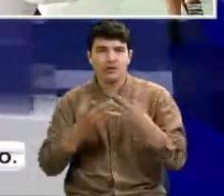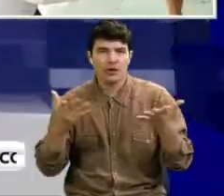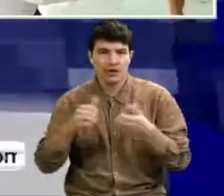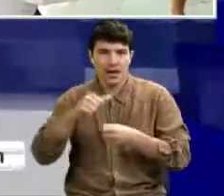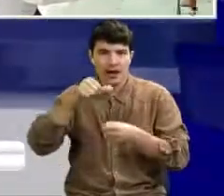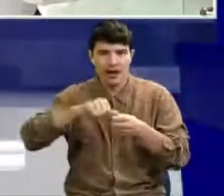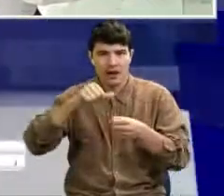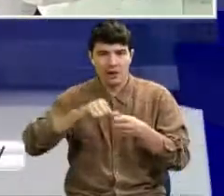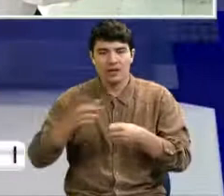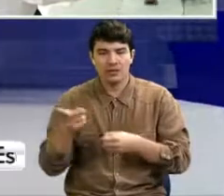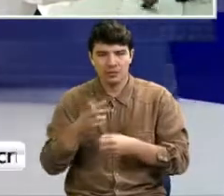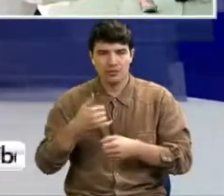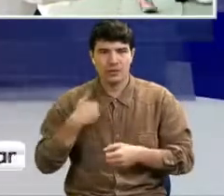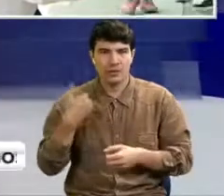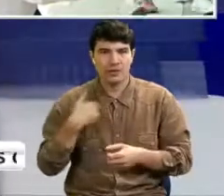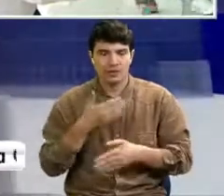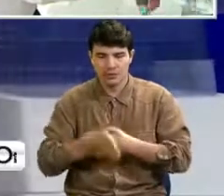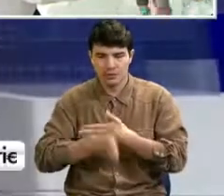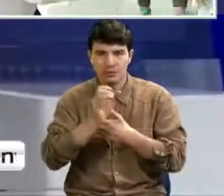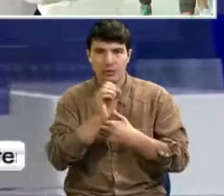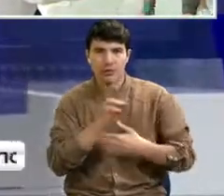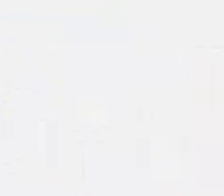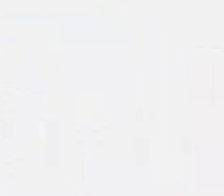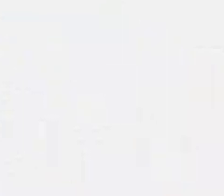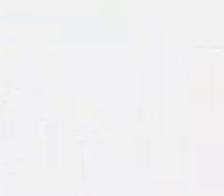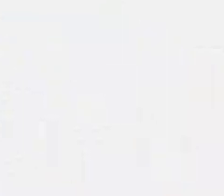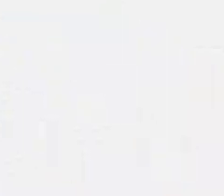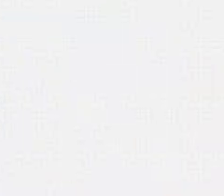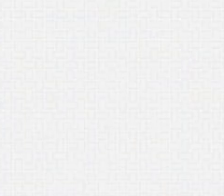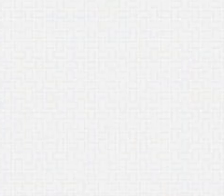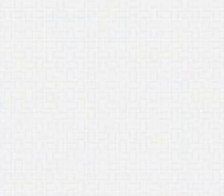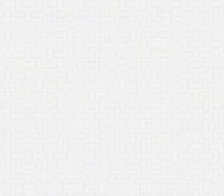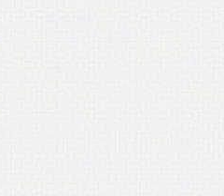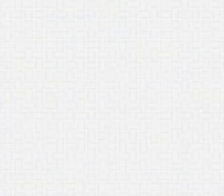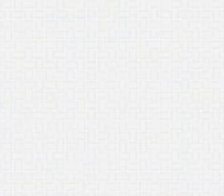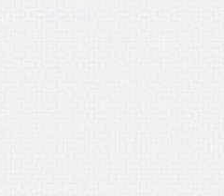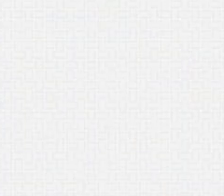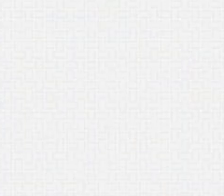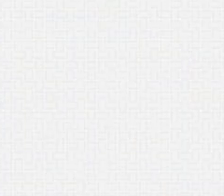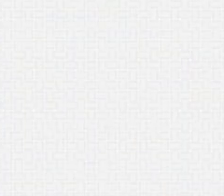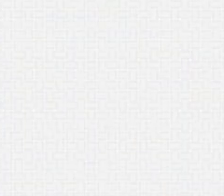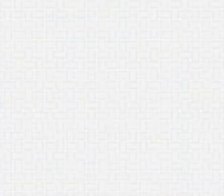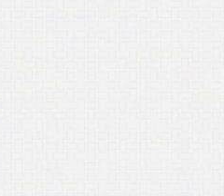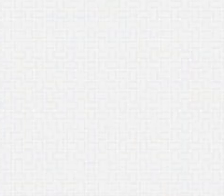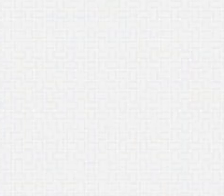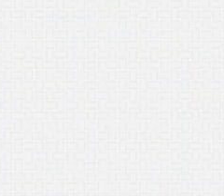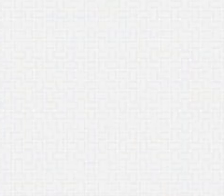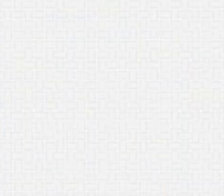despedimos con esta información para que ustedes continúen con más noticias en estudio. Canaltro.com